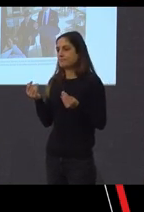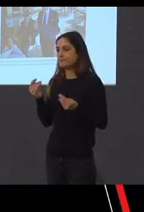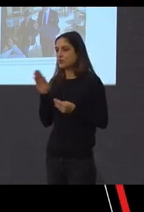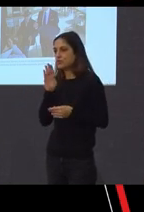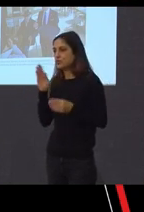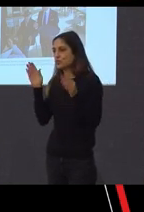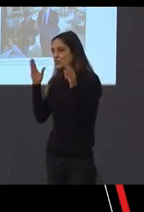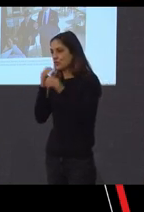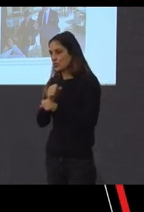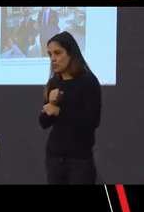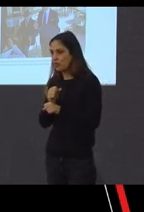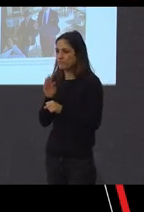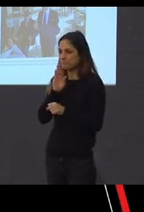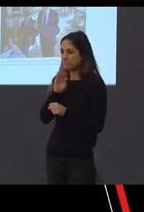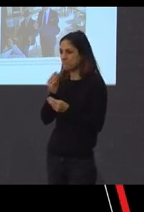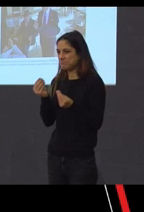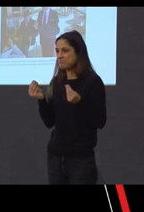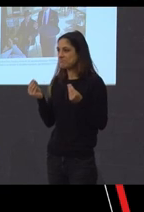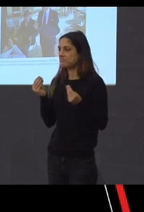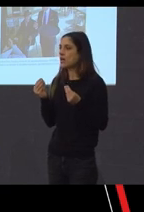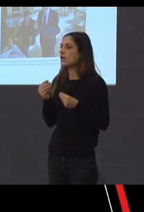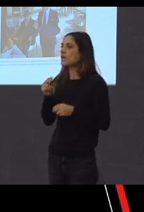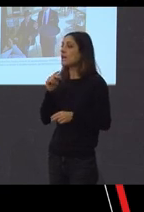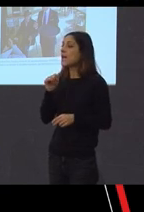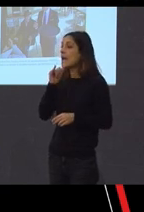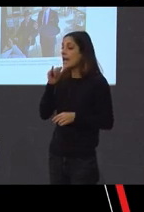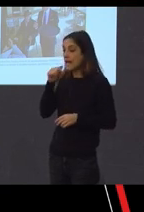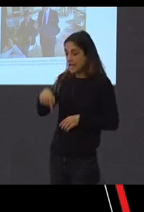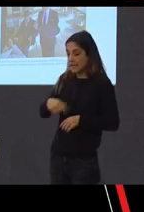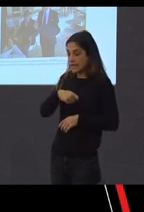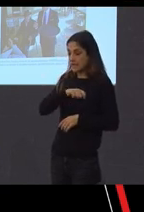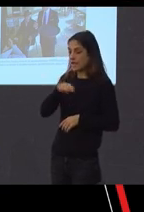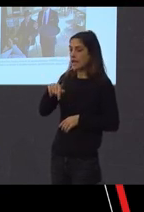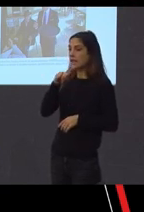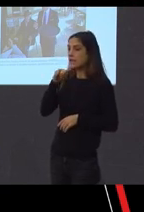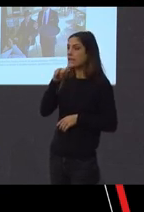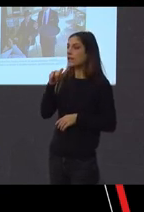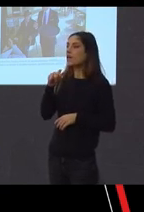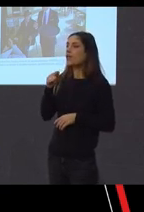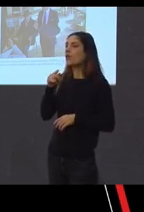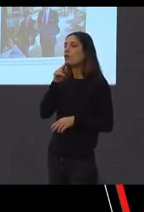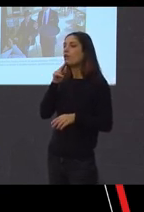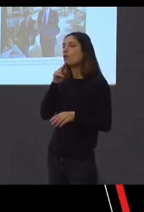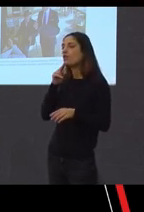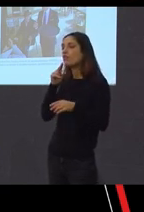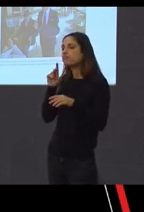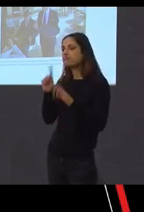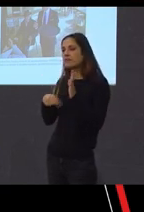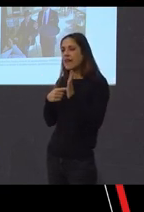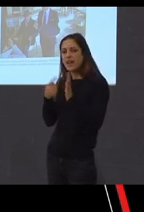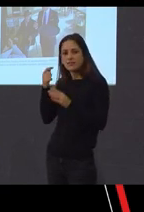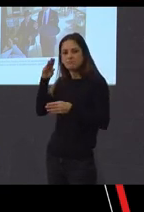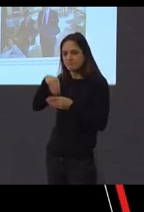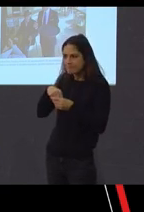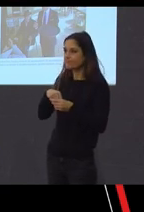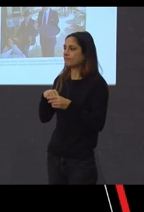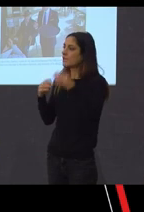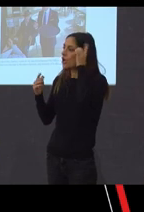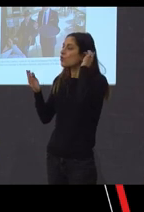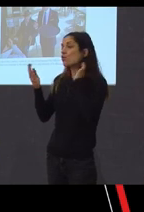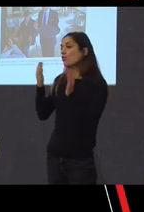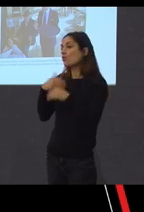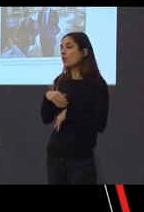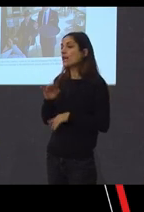fillo non lexítimo ten exactamente os mesmos dereitos que un fillo de dentro do matrimonio, por lei,